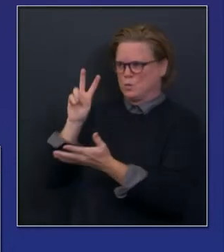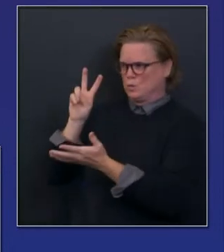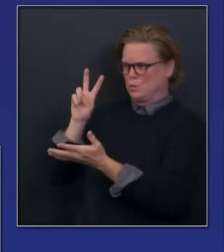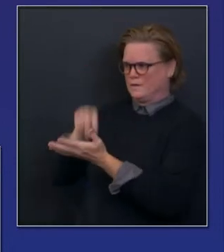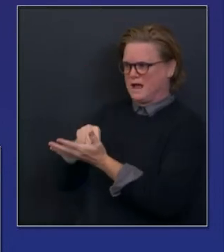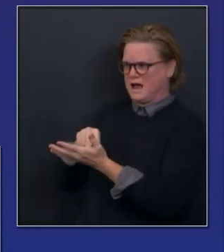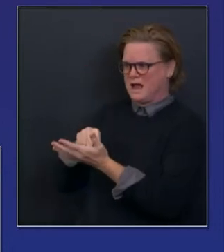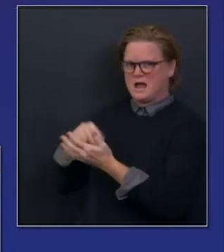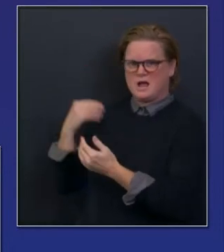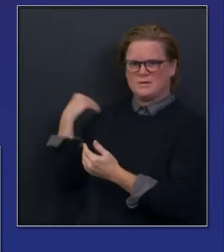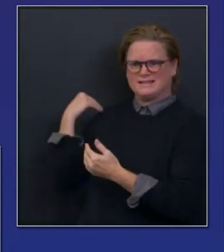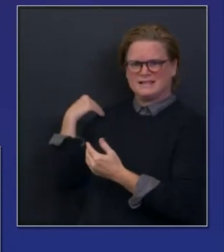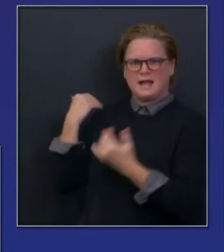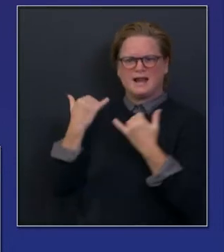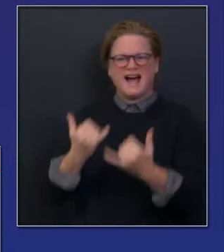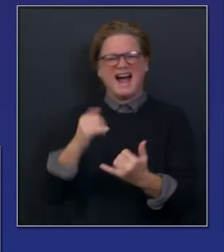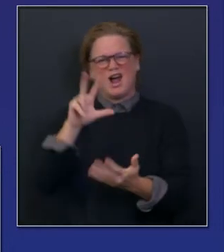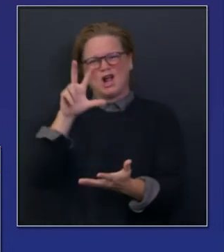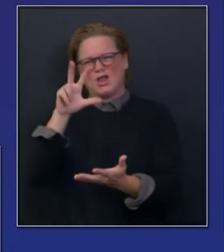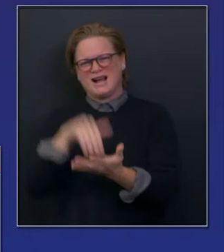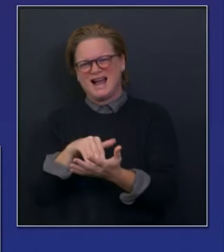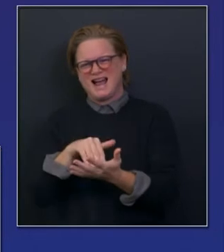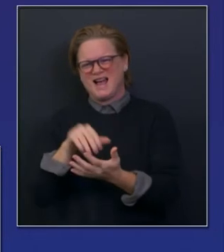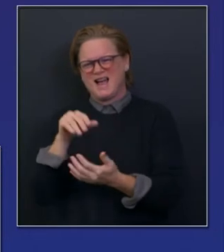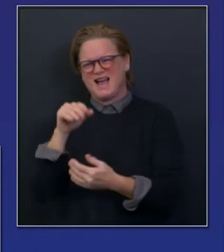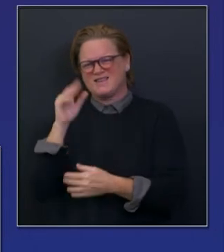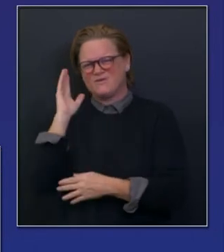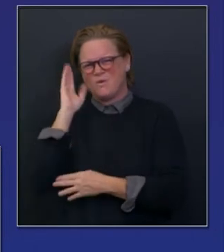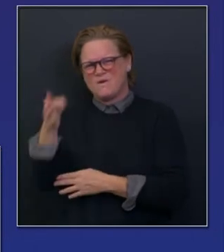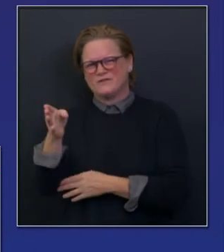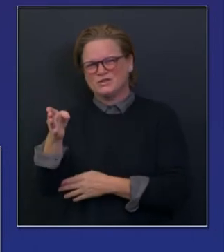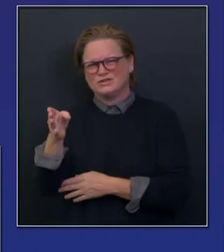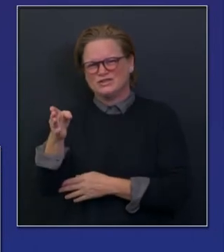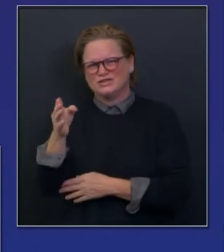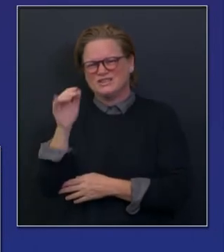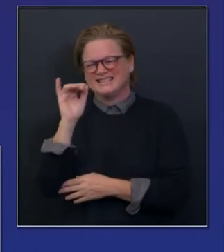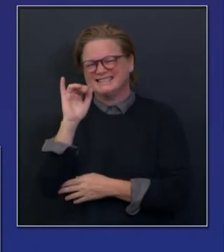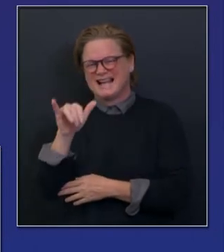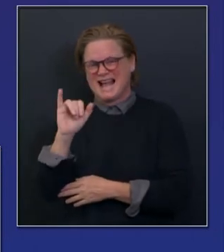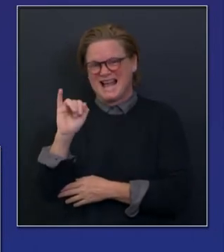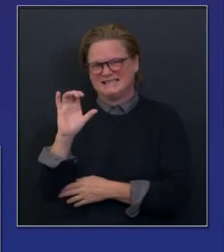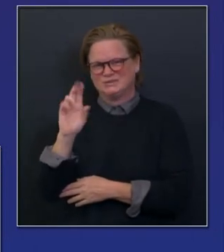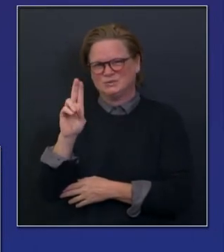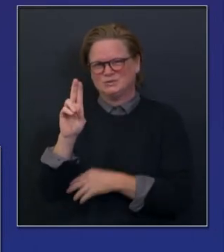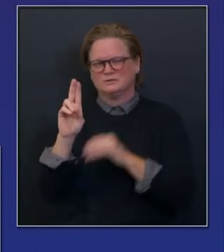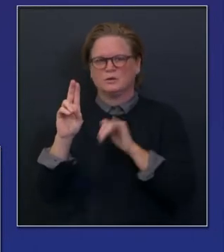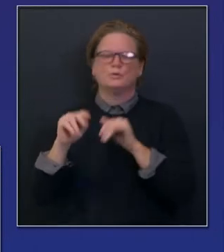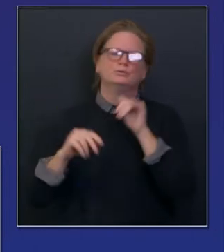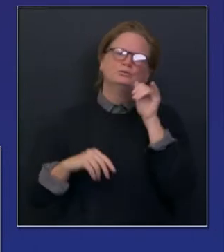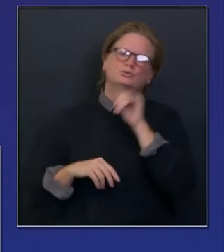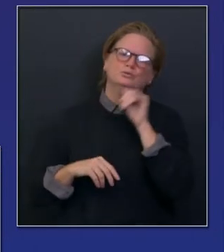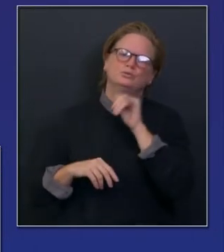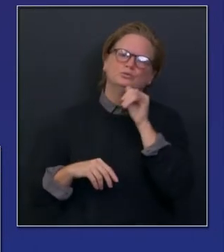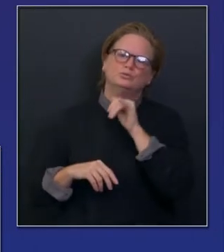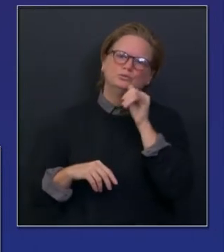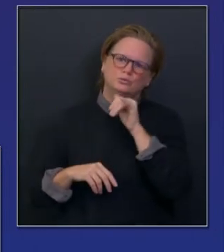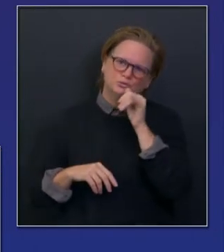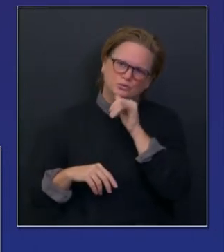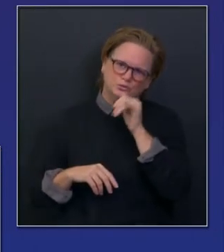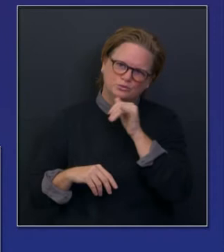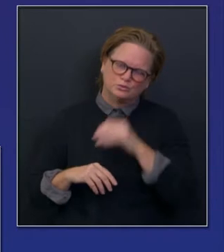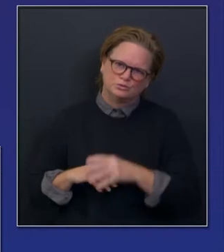3.081. Como les reportamos ayer, es un aumento de 54% en admisiones a unidades de cuidados